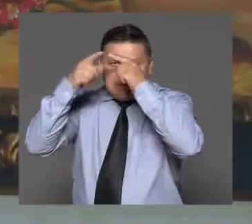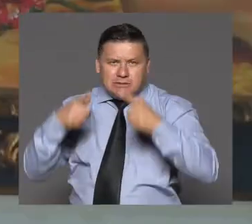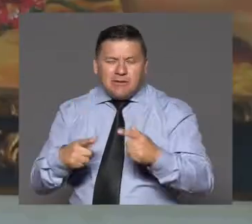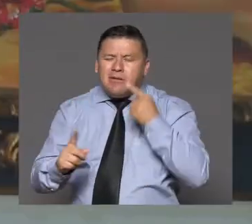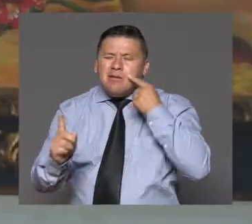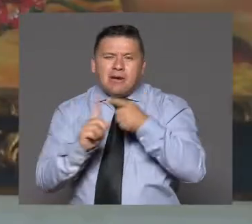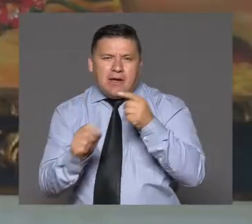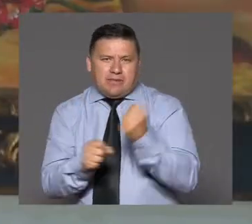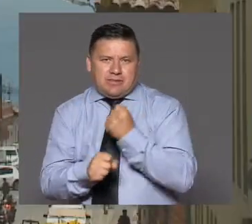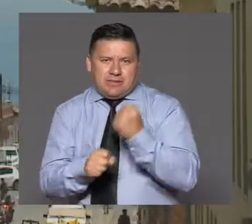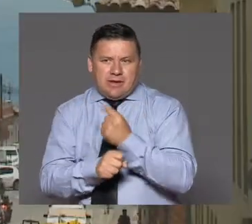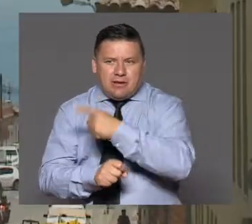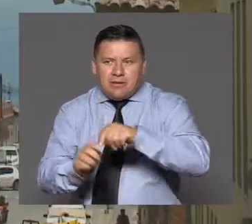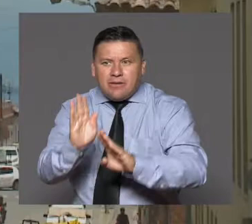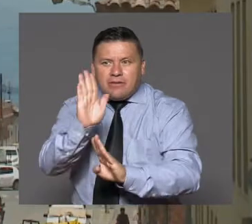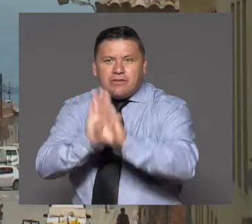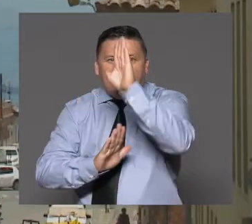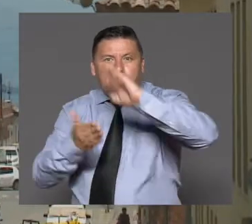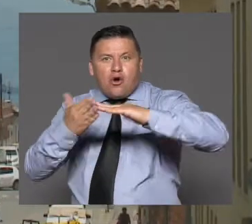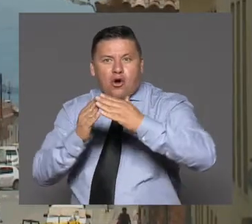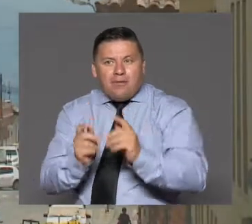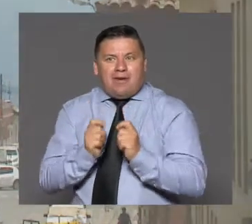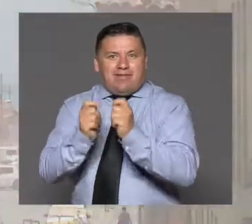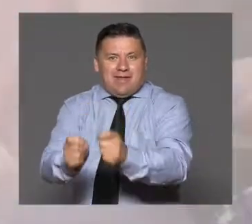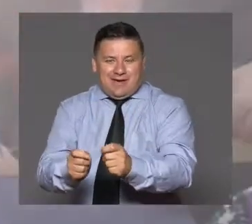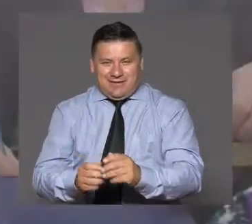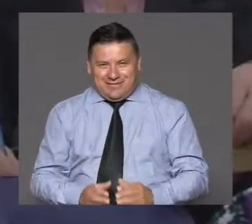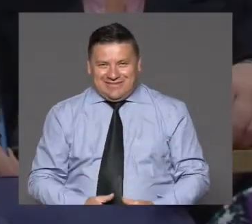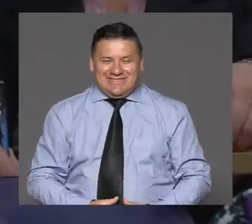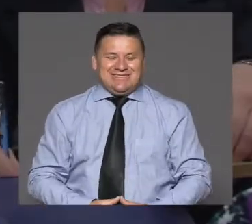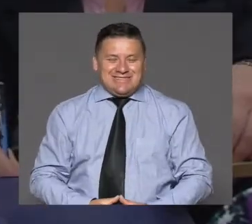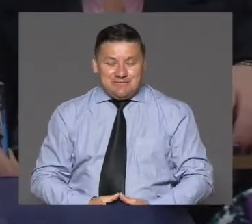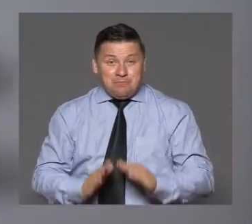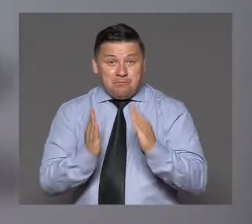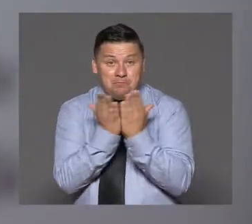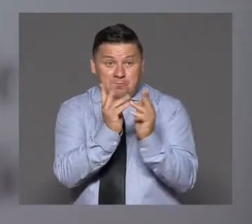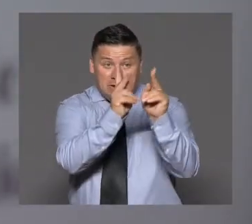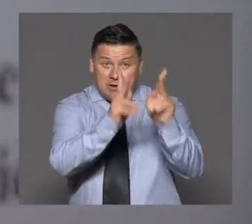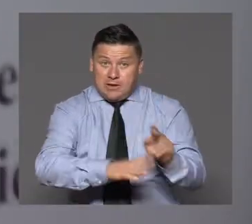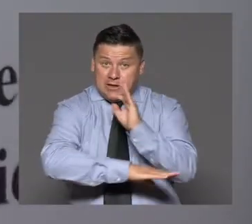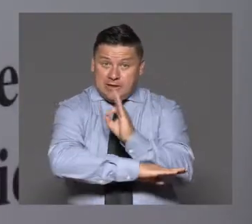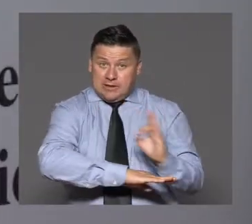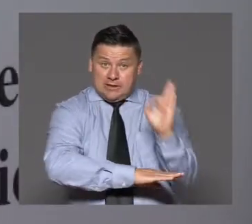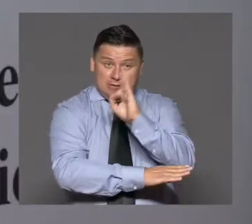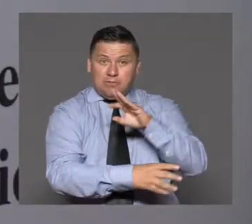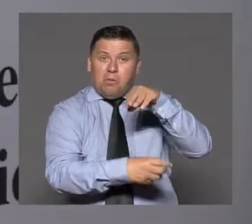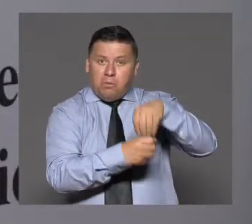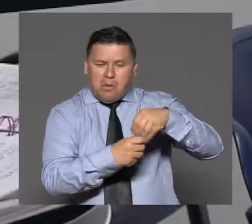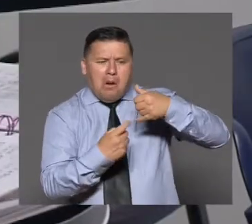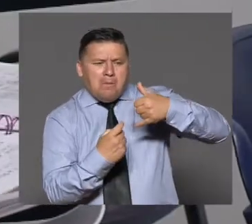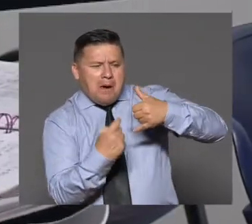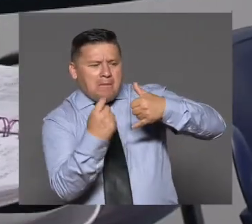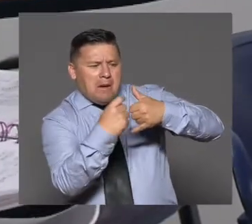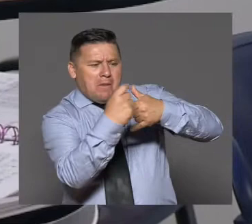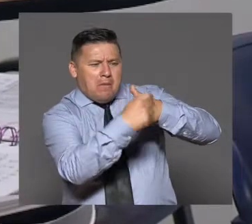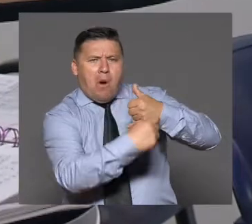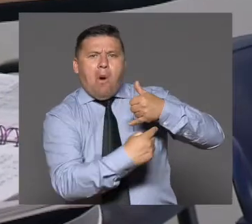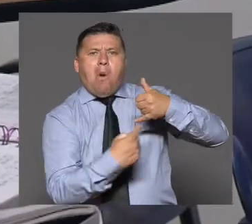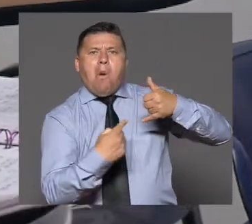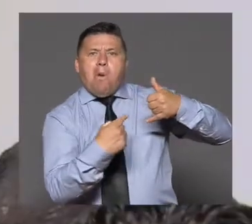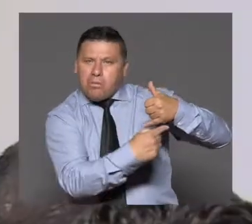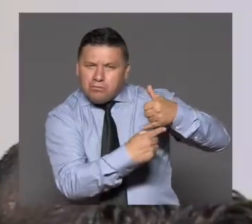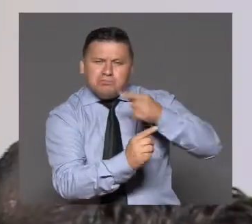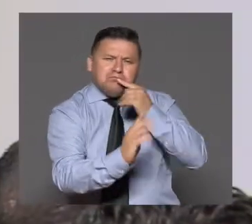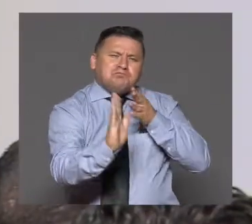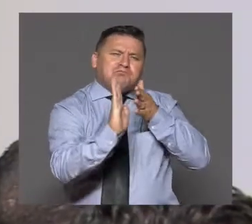para trabajar por el desarrollo de sus comunidades. Estudiantes de la ESAP en varios territorios del país